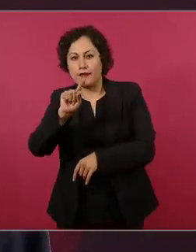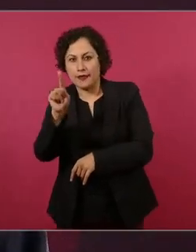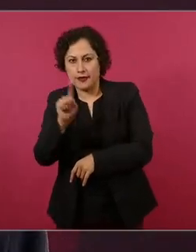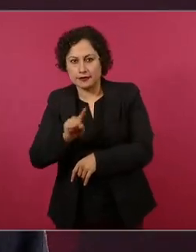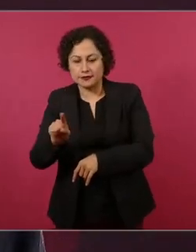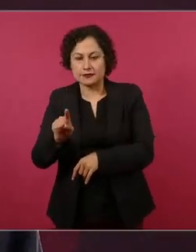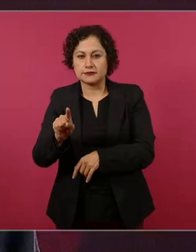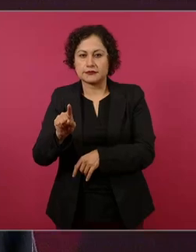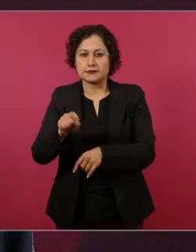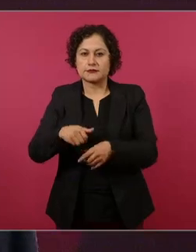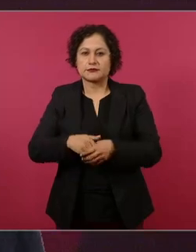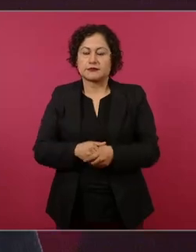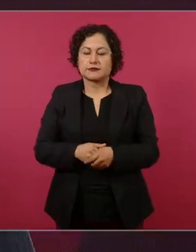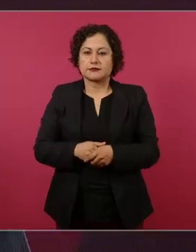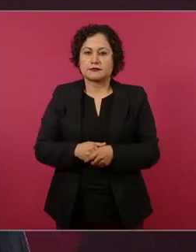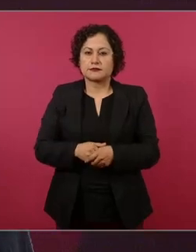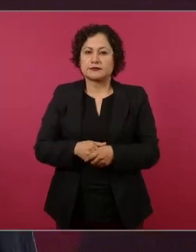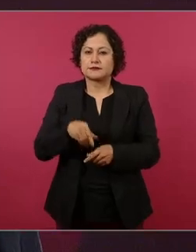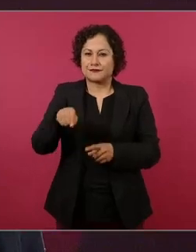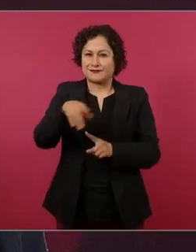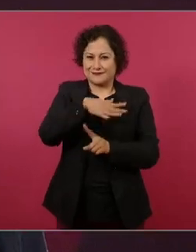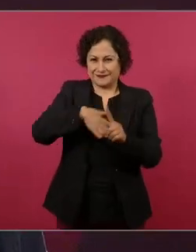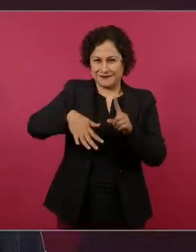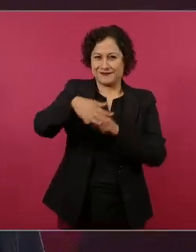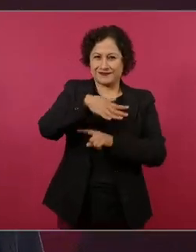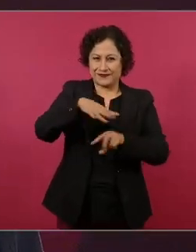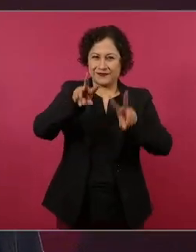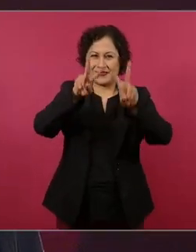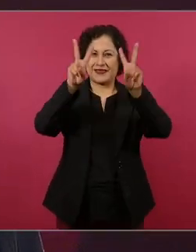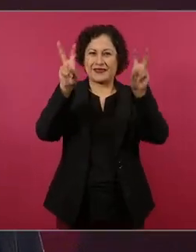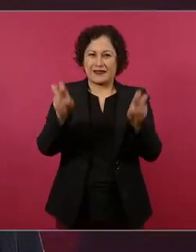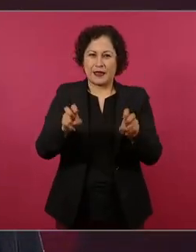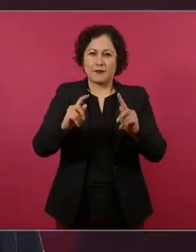la represión en Tlatelolco,